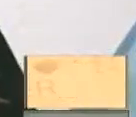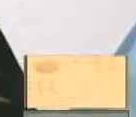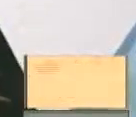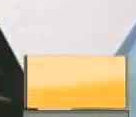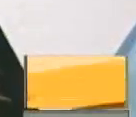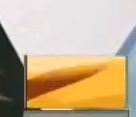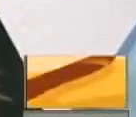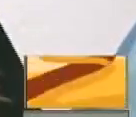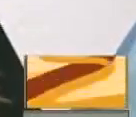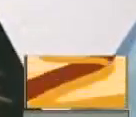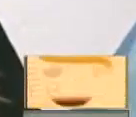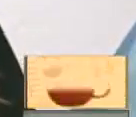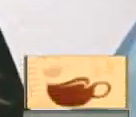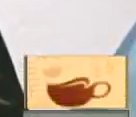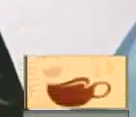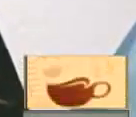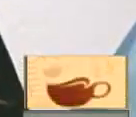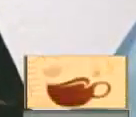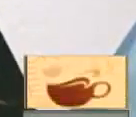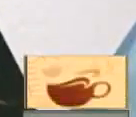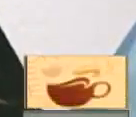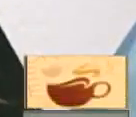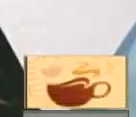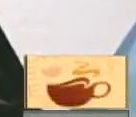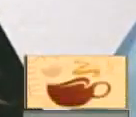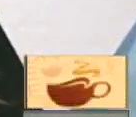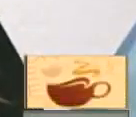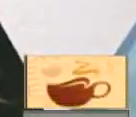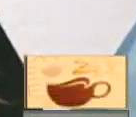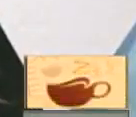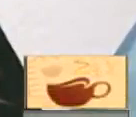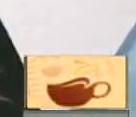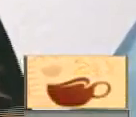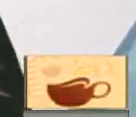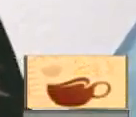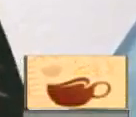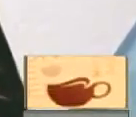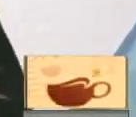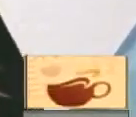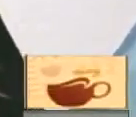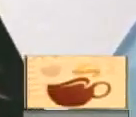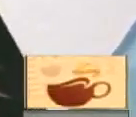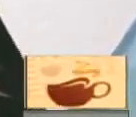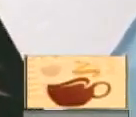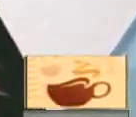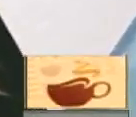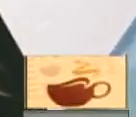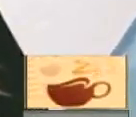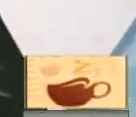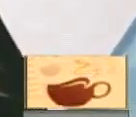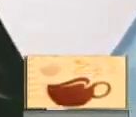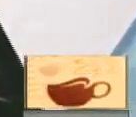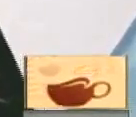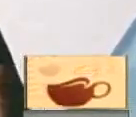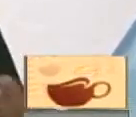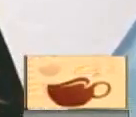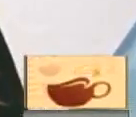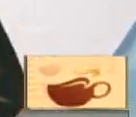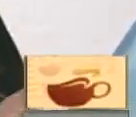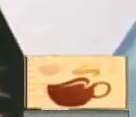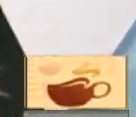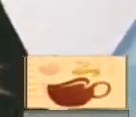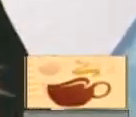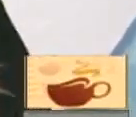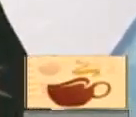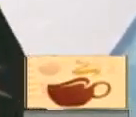Así es, hasta ahora establecemos el contacto informativo desde la Contraloría General de la República porque el día de hoy el Comité de Postulaciones Judiciales de la Asamblea Nacional